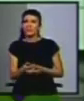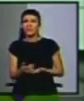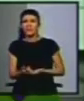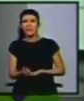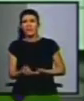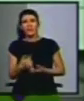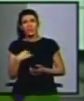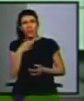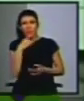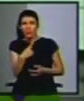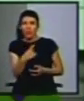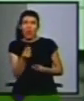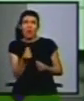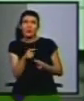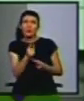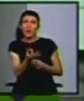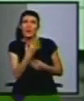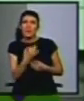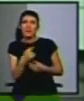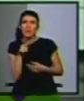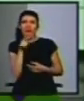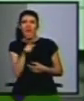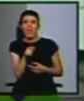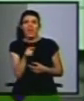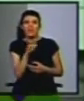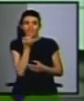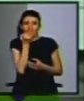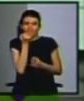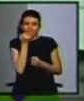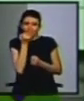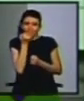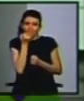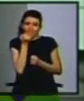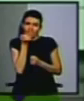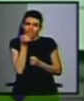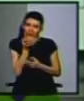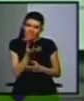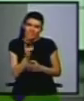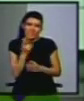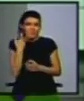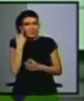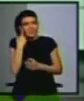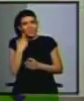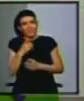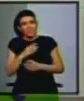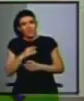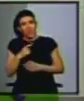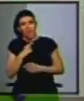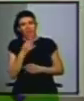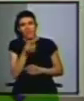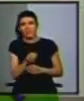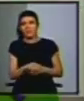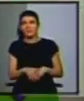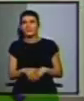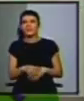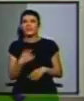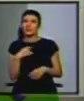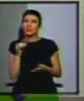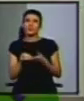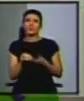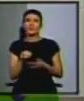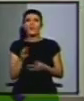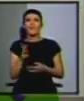nunca me había dicho nada y me dijo que no se atrevió. Yo le ponía a mi señora dos o tres pastillas de